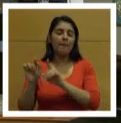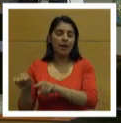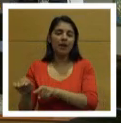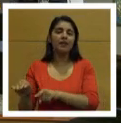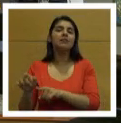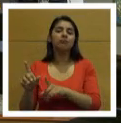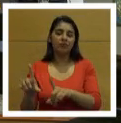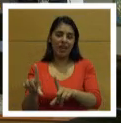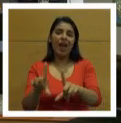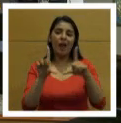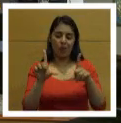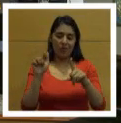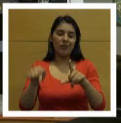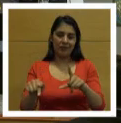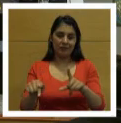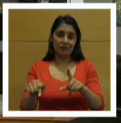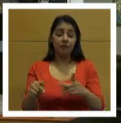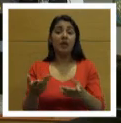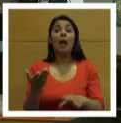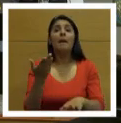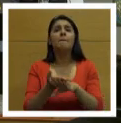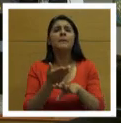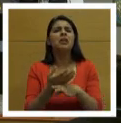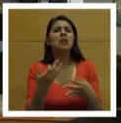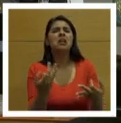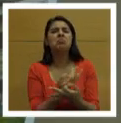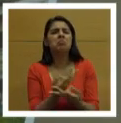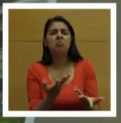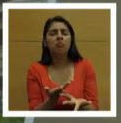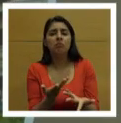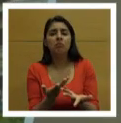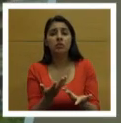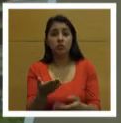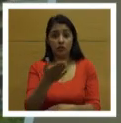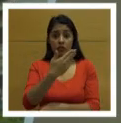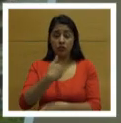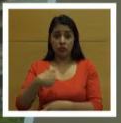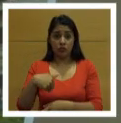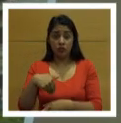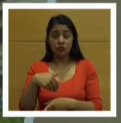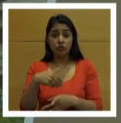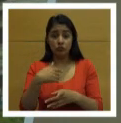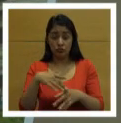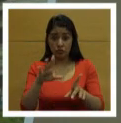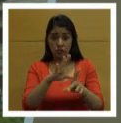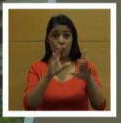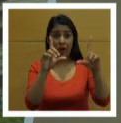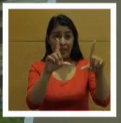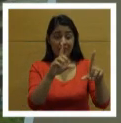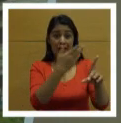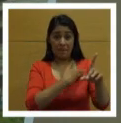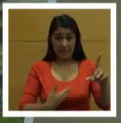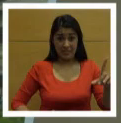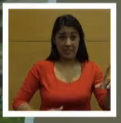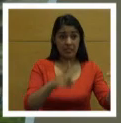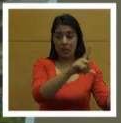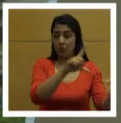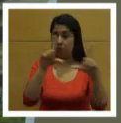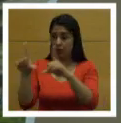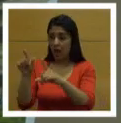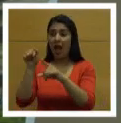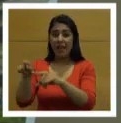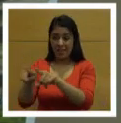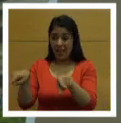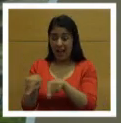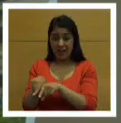lugar. Y entonces me dieron explicaciones para decirme, lo hemos destituido desde la sala de la presidencia a la sala de espera. Y yo